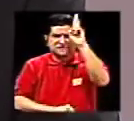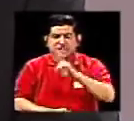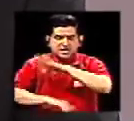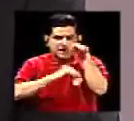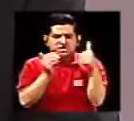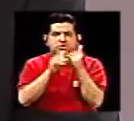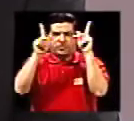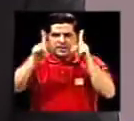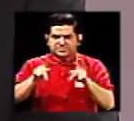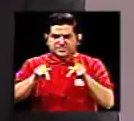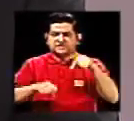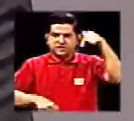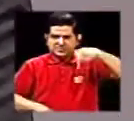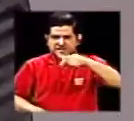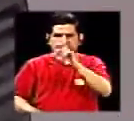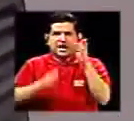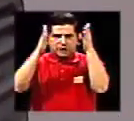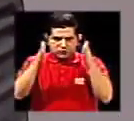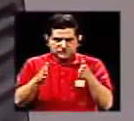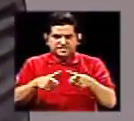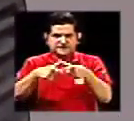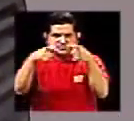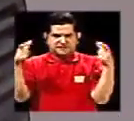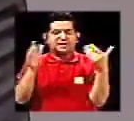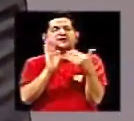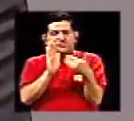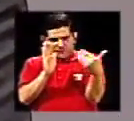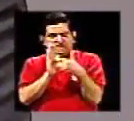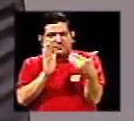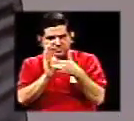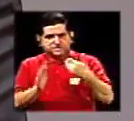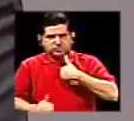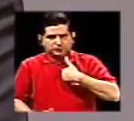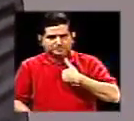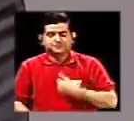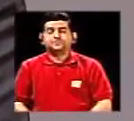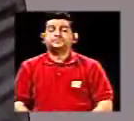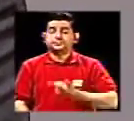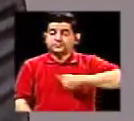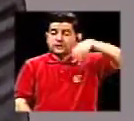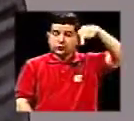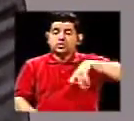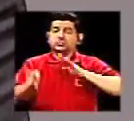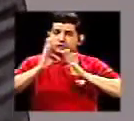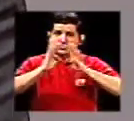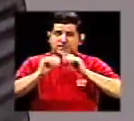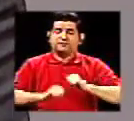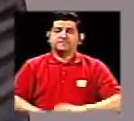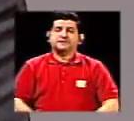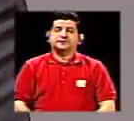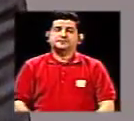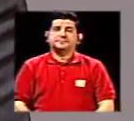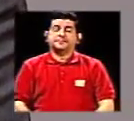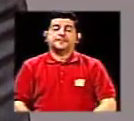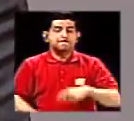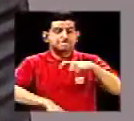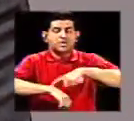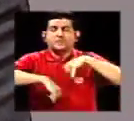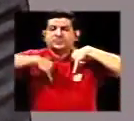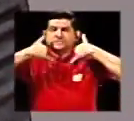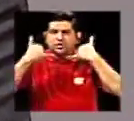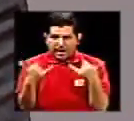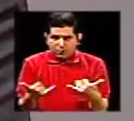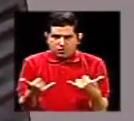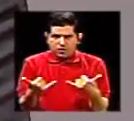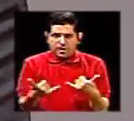todos los costarricenses en este momento y una gran mayoría se ven afectados. En ese sentido, nosotros hoy hablamos de que es el momento